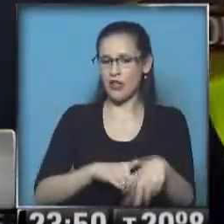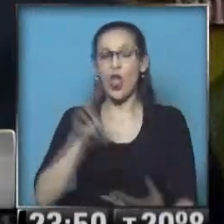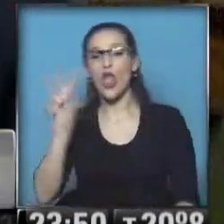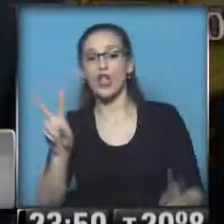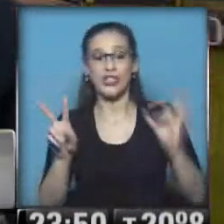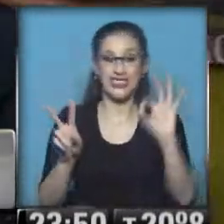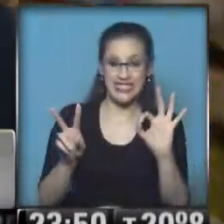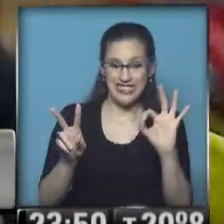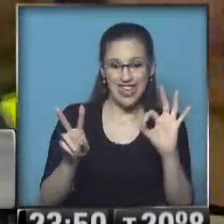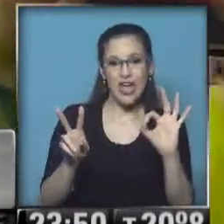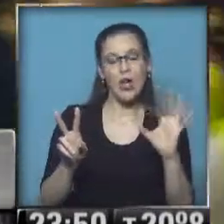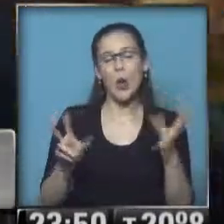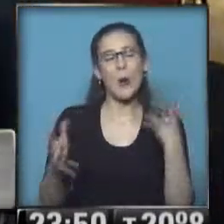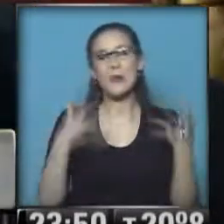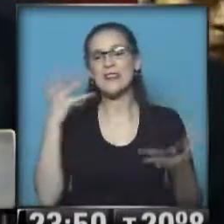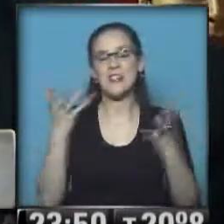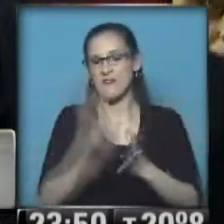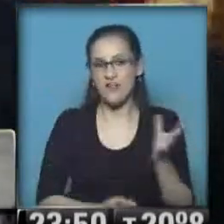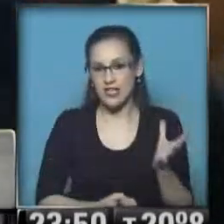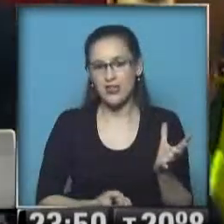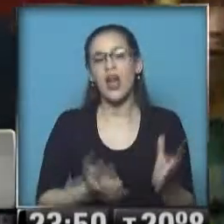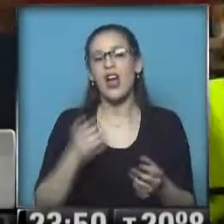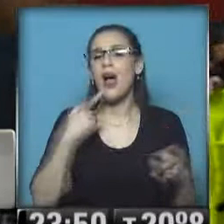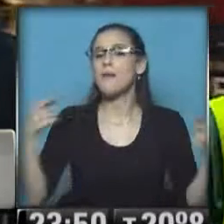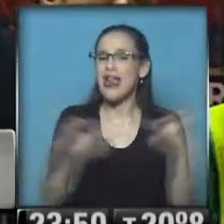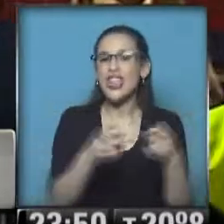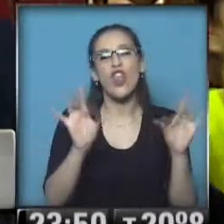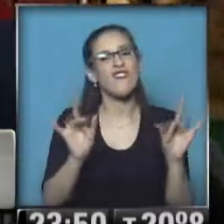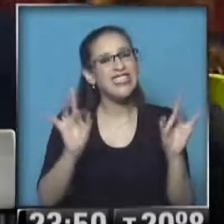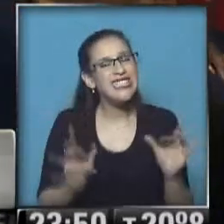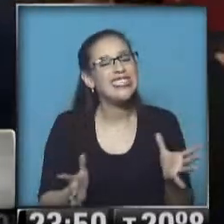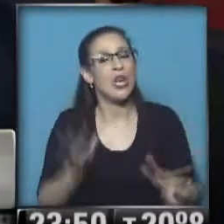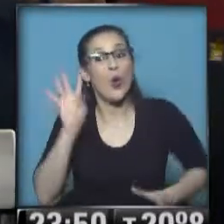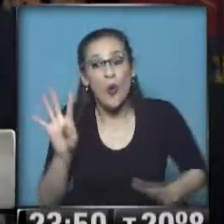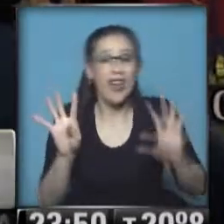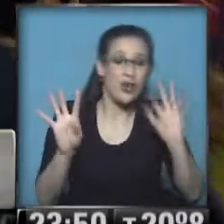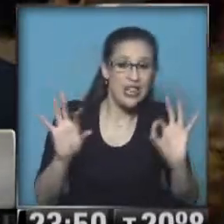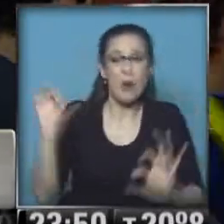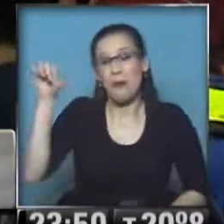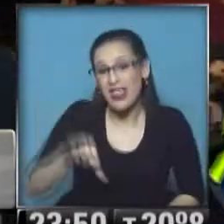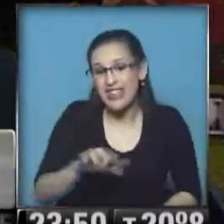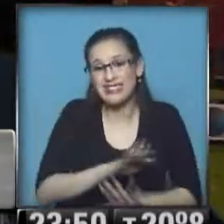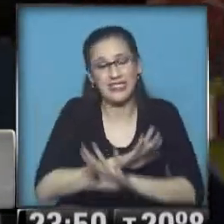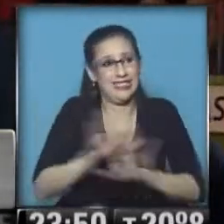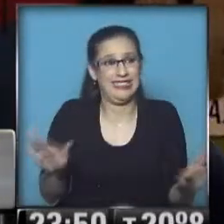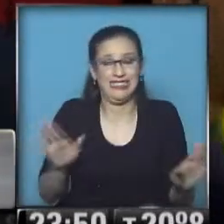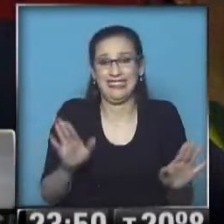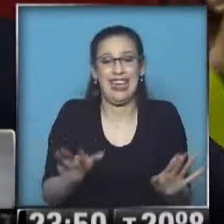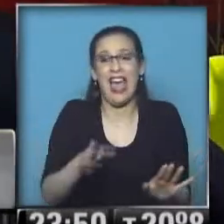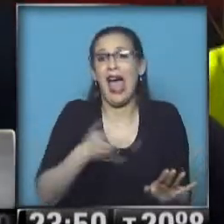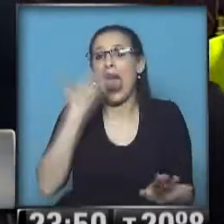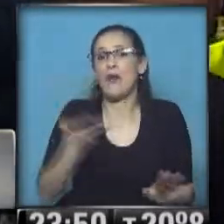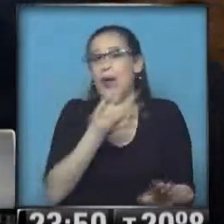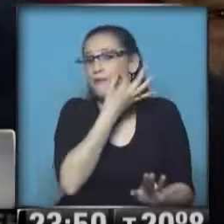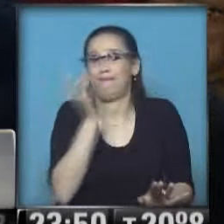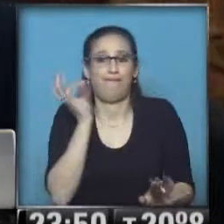vuelta, ¿coincidís? Sí, partido difícil de analizar, cuando perdés 4-0 realmente no hay que hablar, hay que analizar bien el partido entre